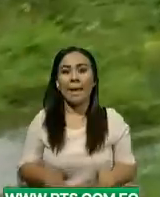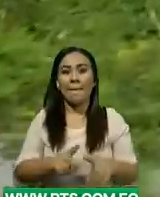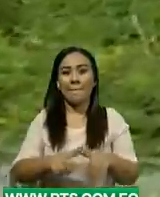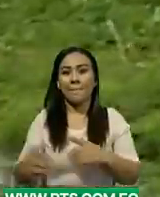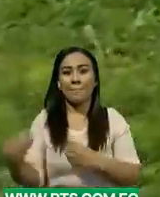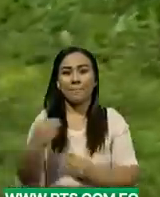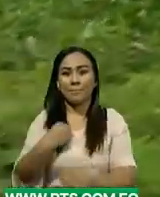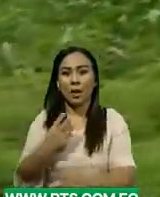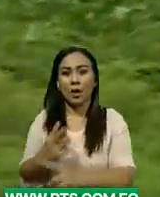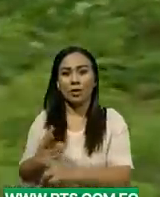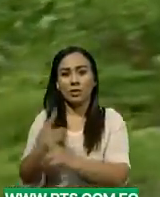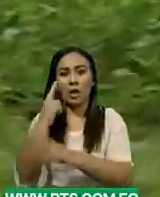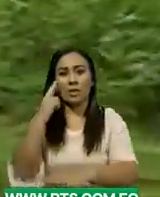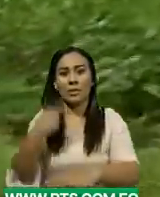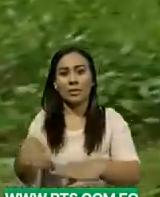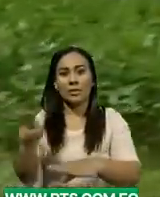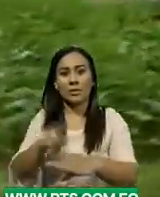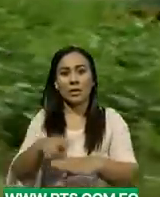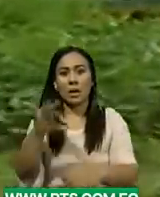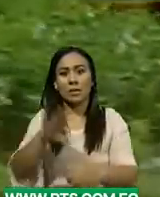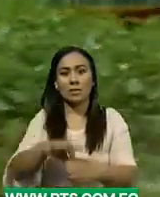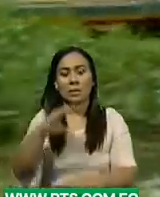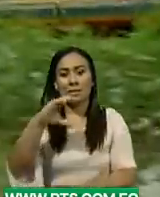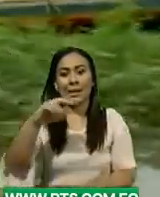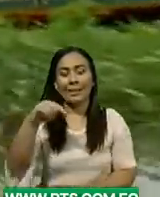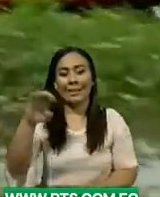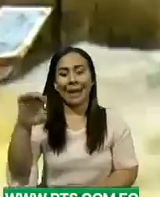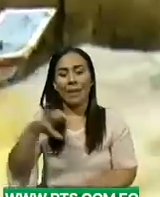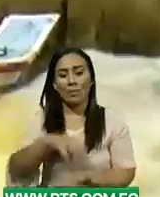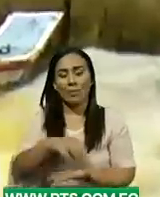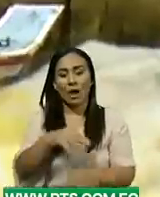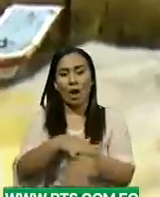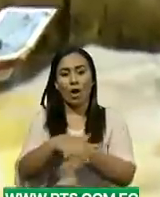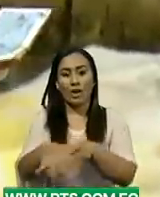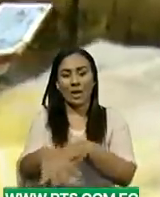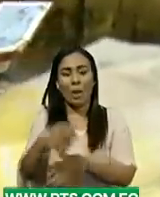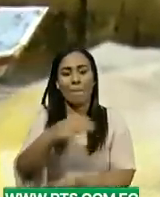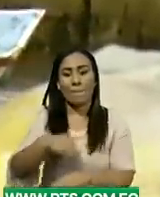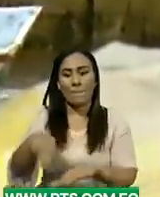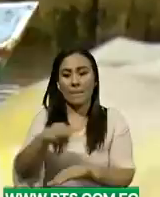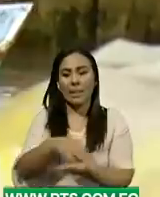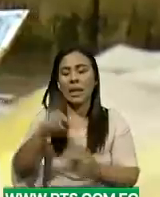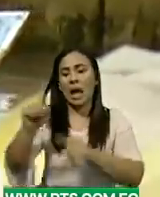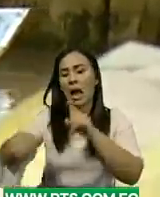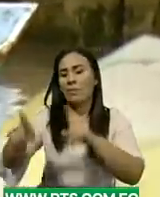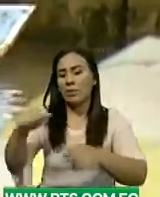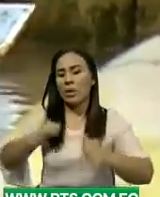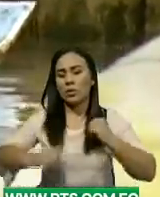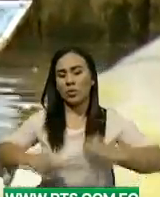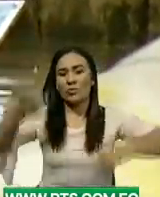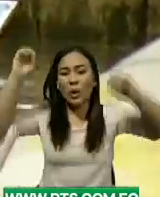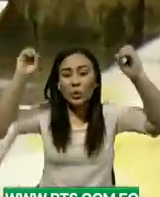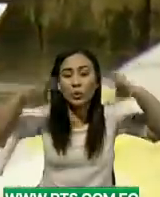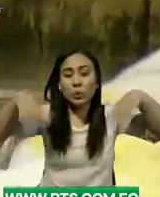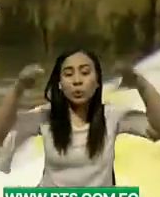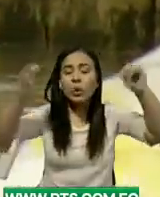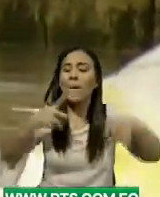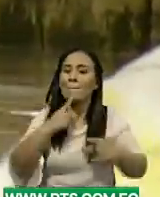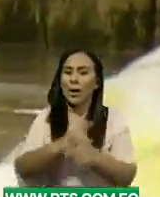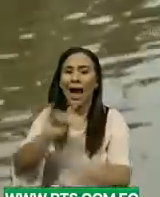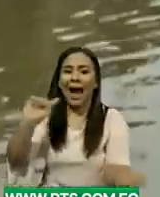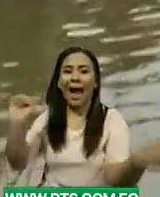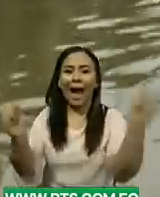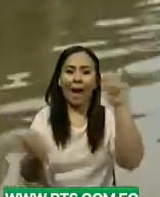Nacional Electoral cambiará recintos en Guayas, Los Ríos y Manabí, que se han visto afectados por las lluvias y el desbordamiento de